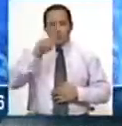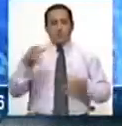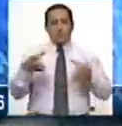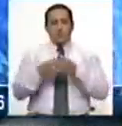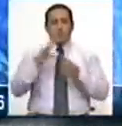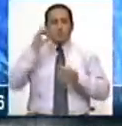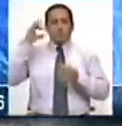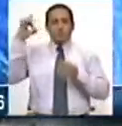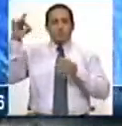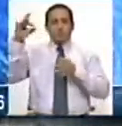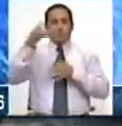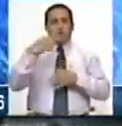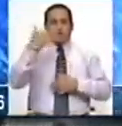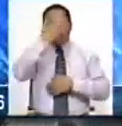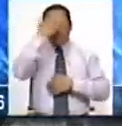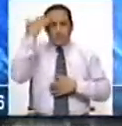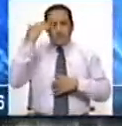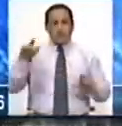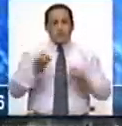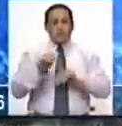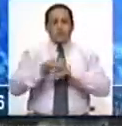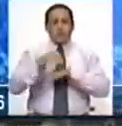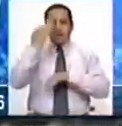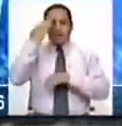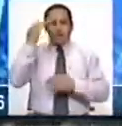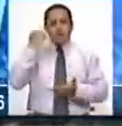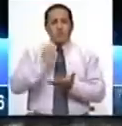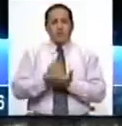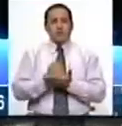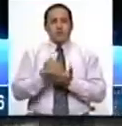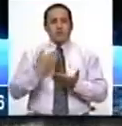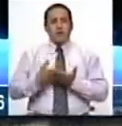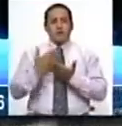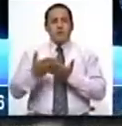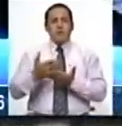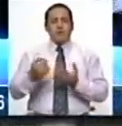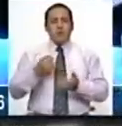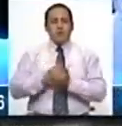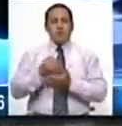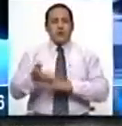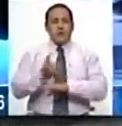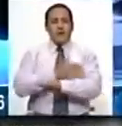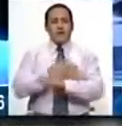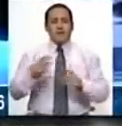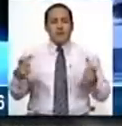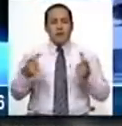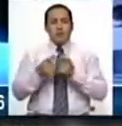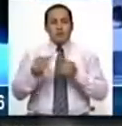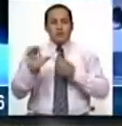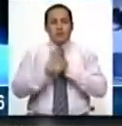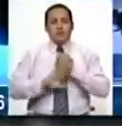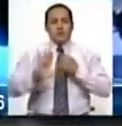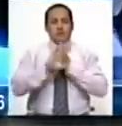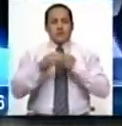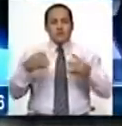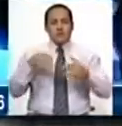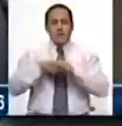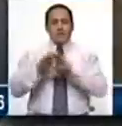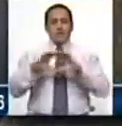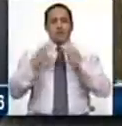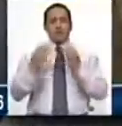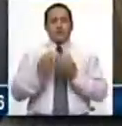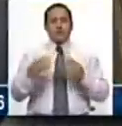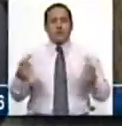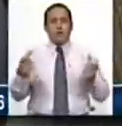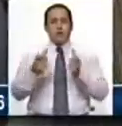fabricado en Francia Pedro cateriano saludó la aprobación del informe de adquisición de este por parte de la comisión de defensa del parlamento la